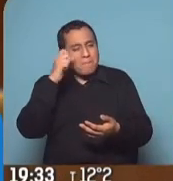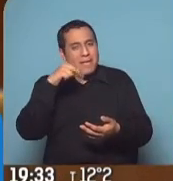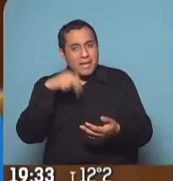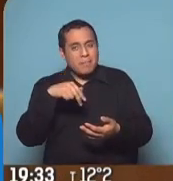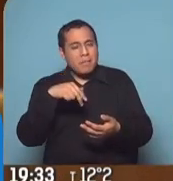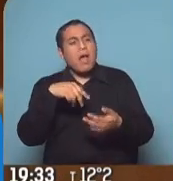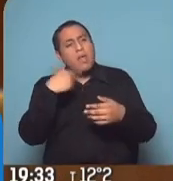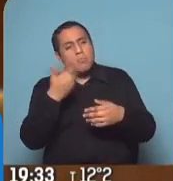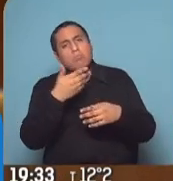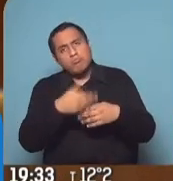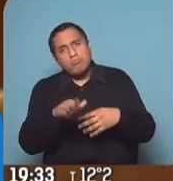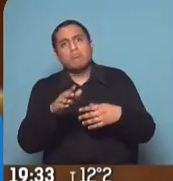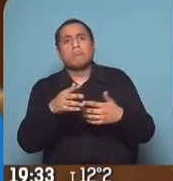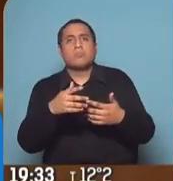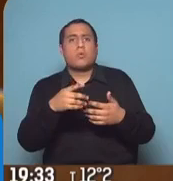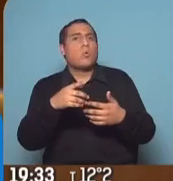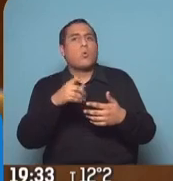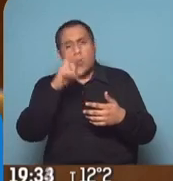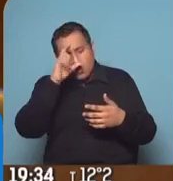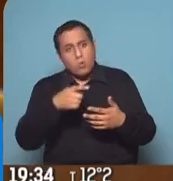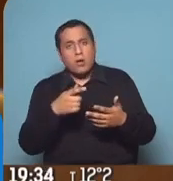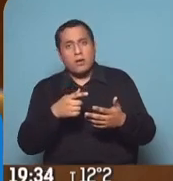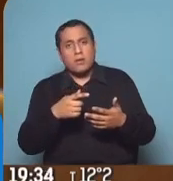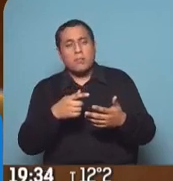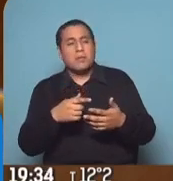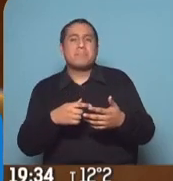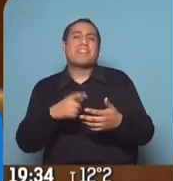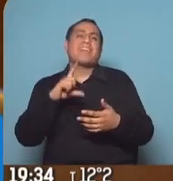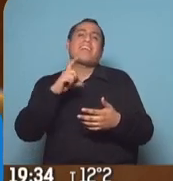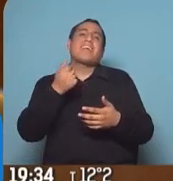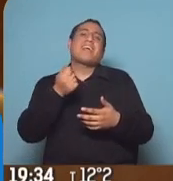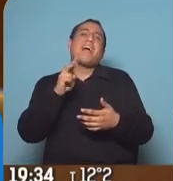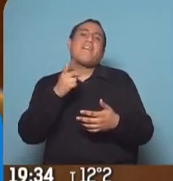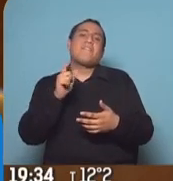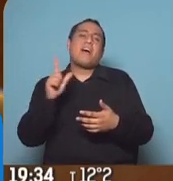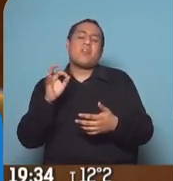creo que para mí fue un error lo de Cavallo, pero bueno.